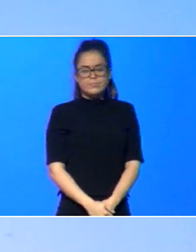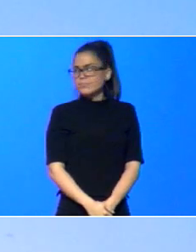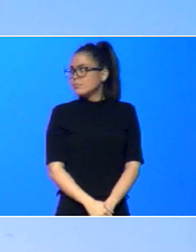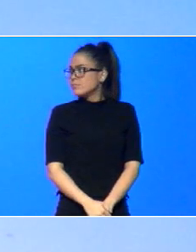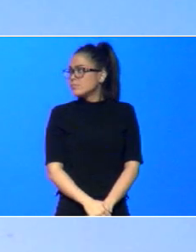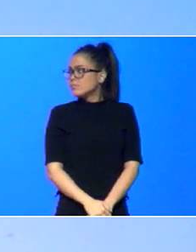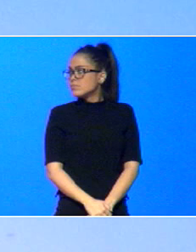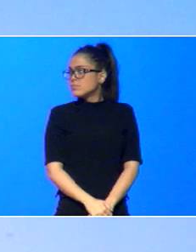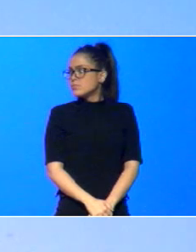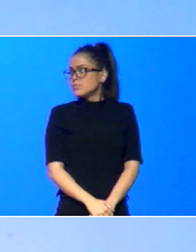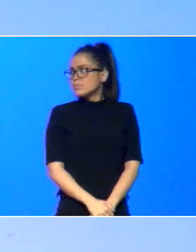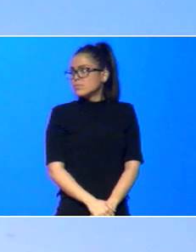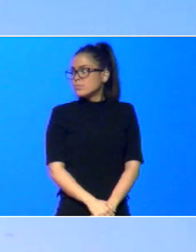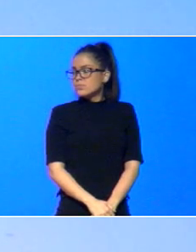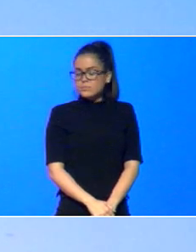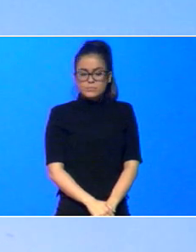la